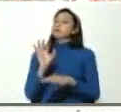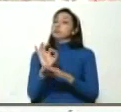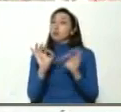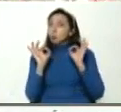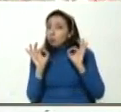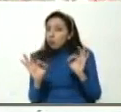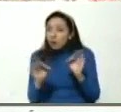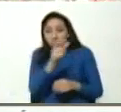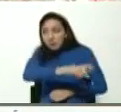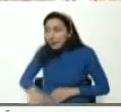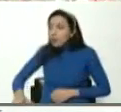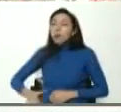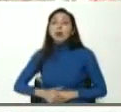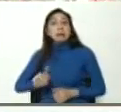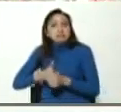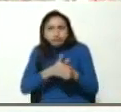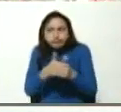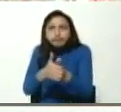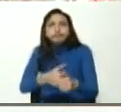alicates compañeros